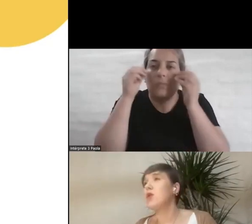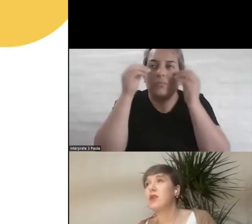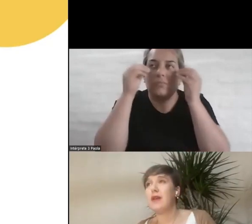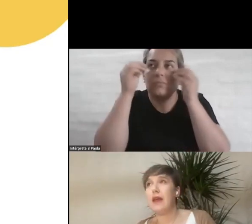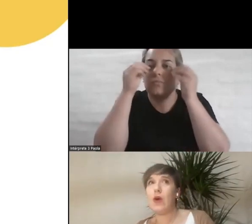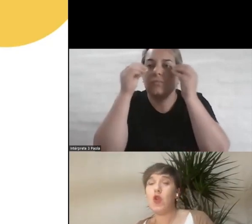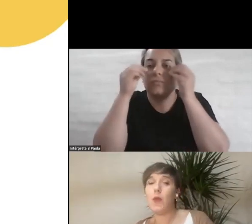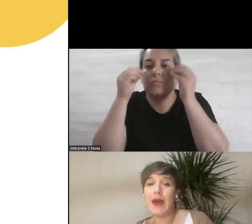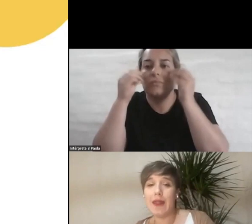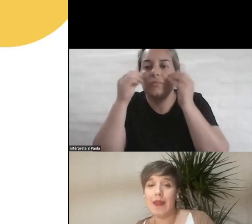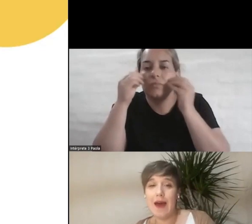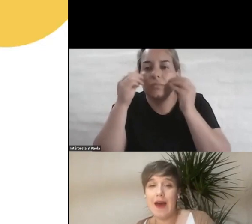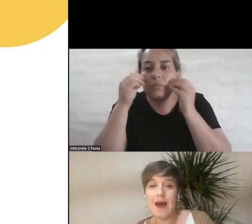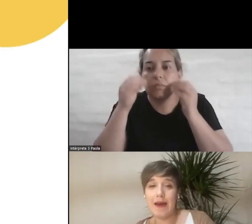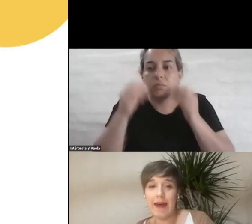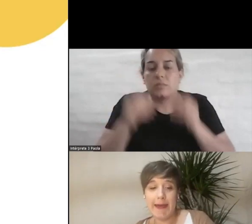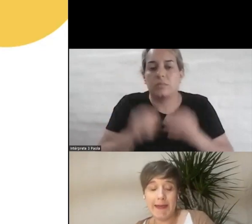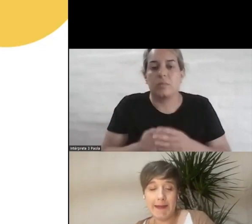Podemos,